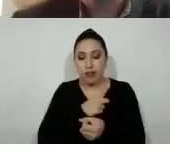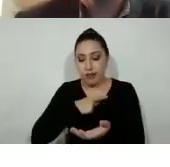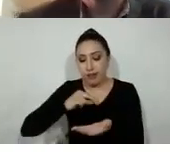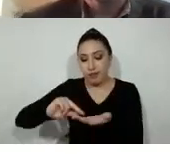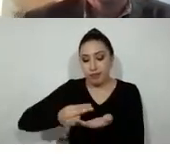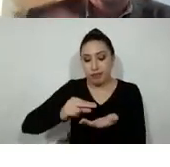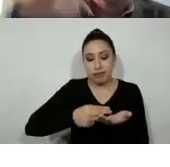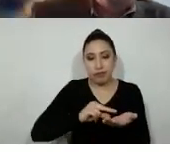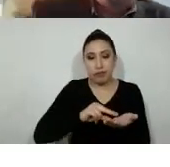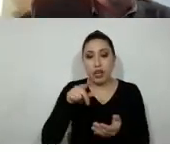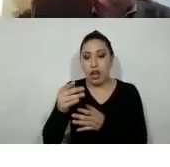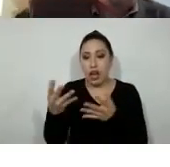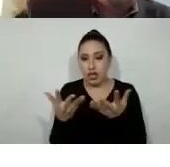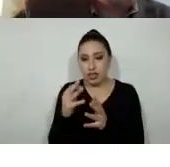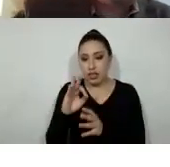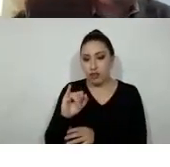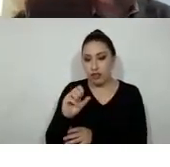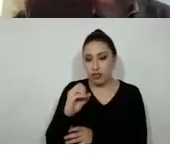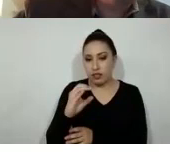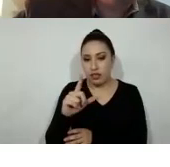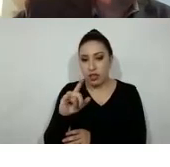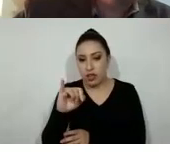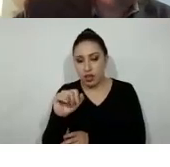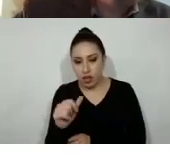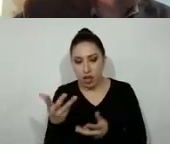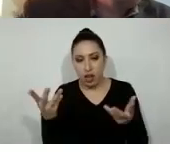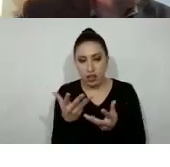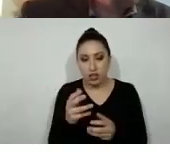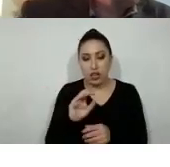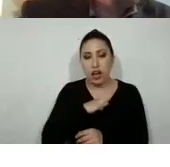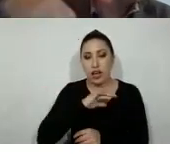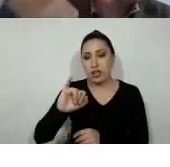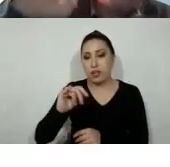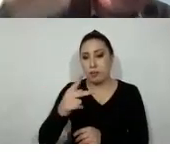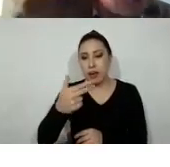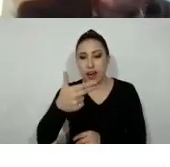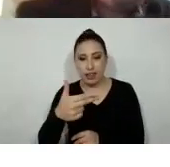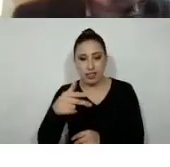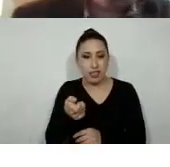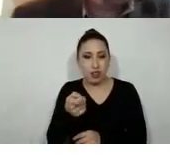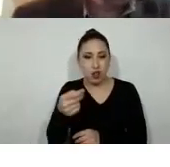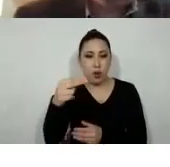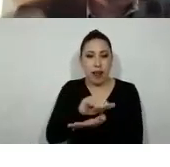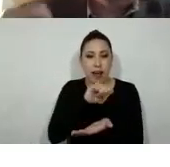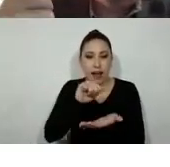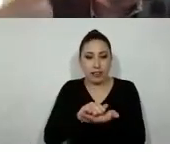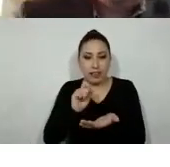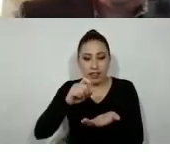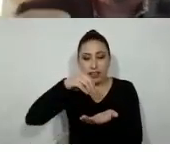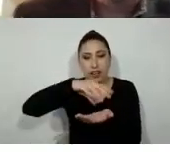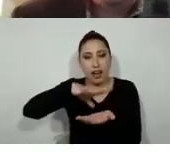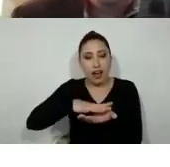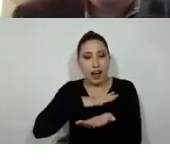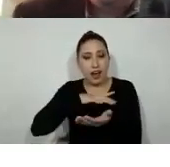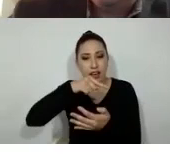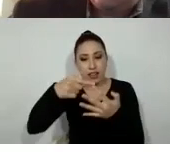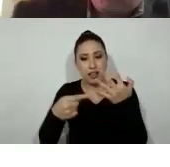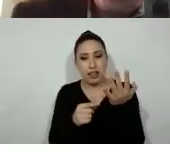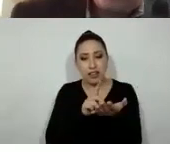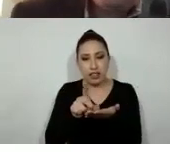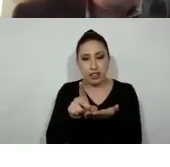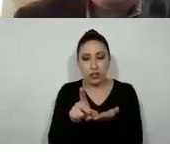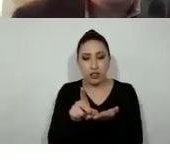también la fiscalía. Entonces a veces lleva el acta del IPH de los derechos y también otra que se hace en fiscalía, que